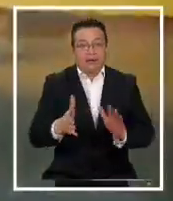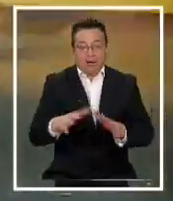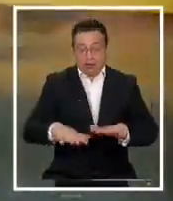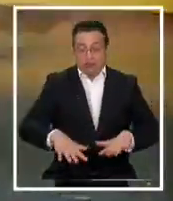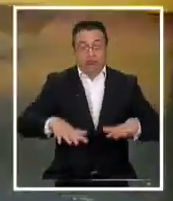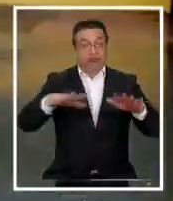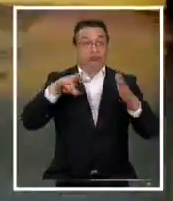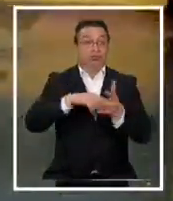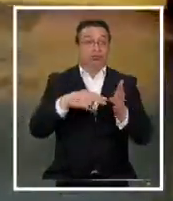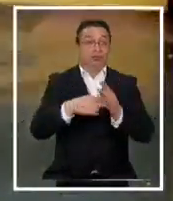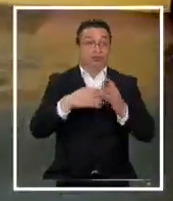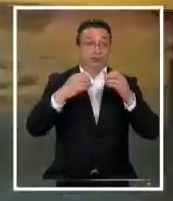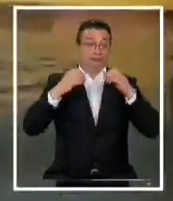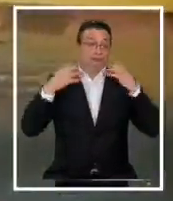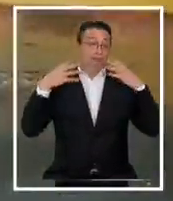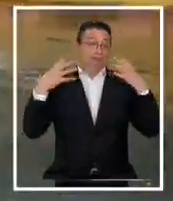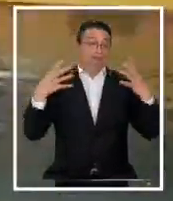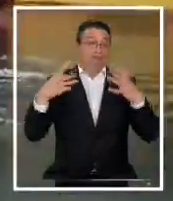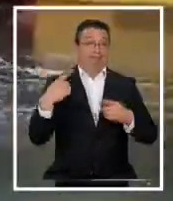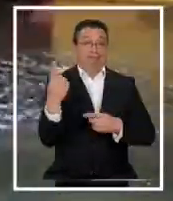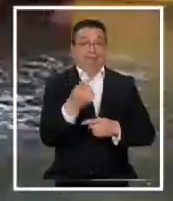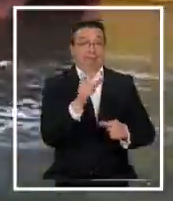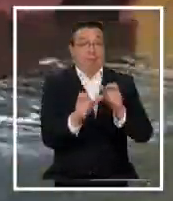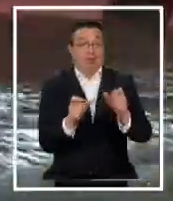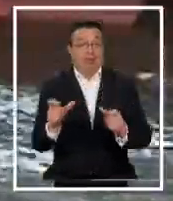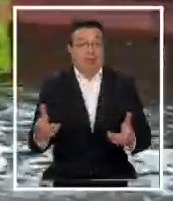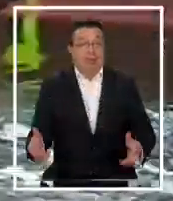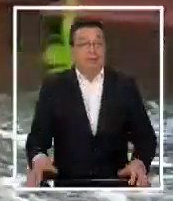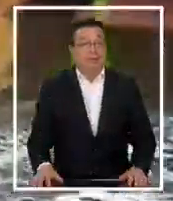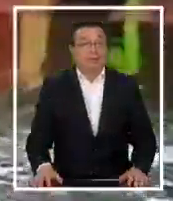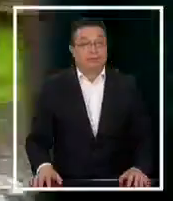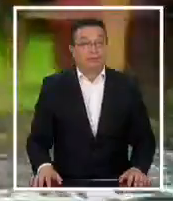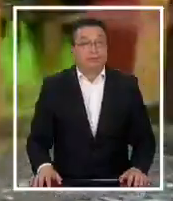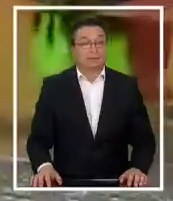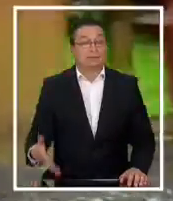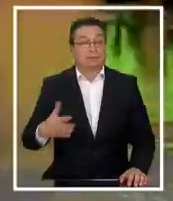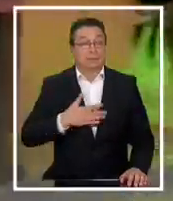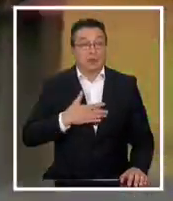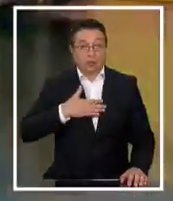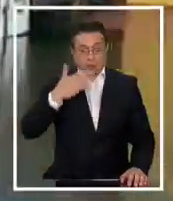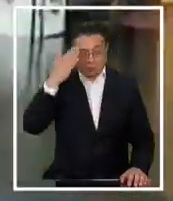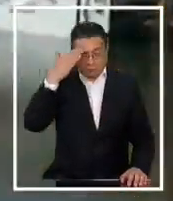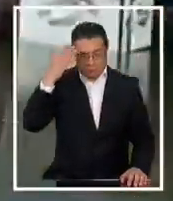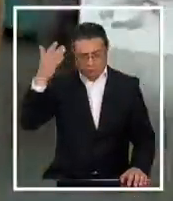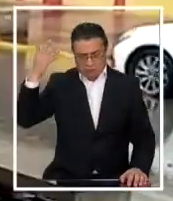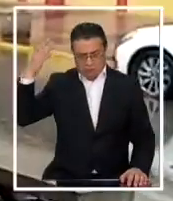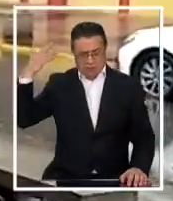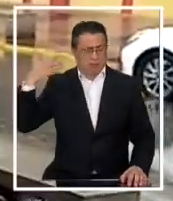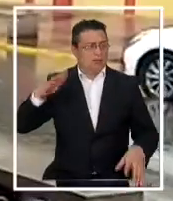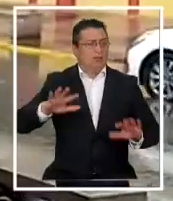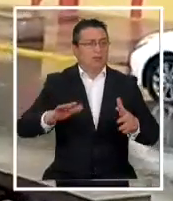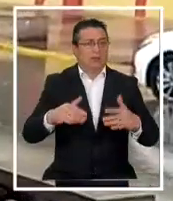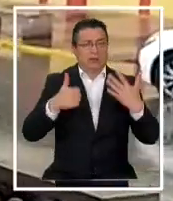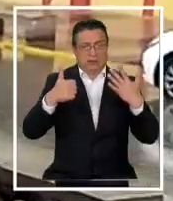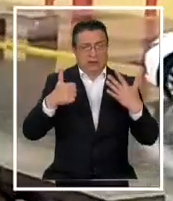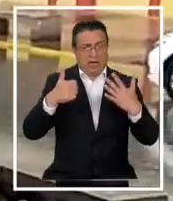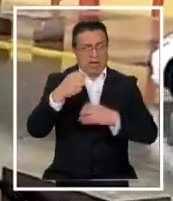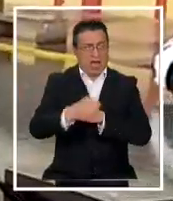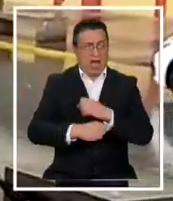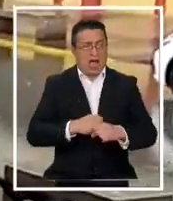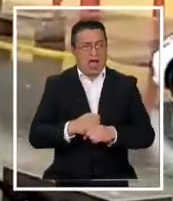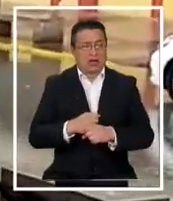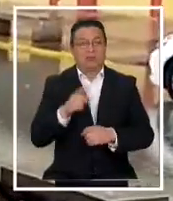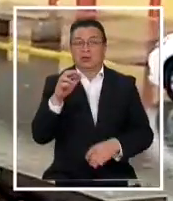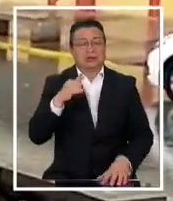un problema mayor para varios transeúntes. Yo de que tengo uso de razón de alrededor de 6 años,